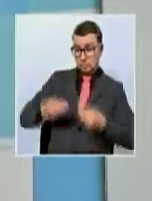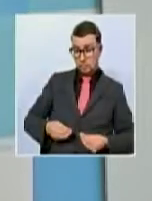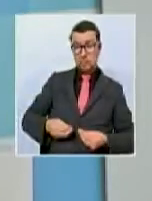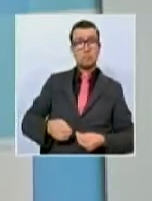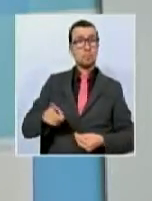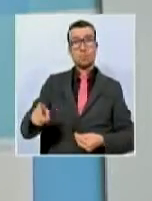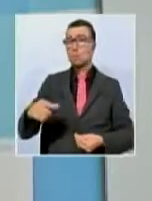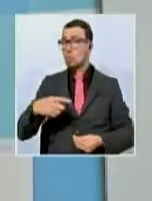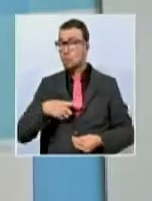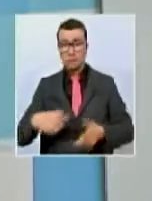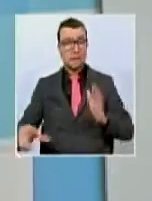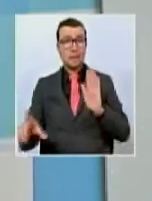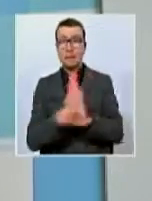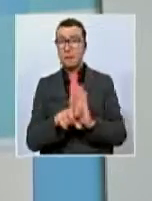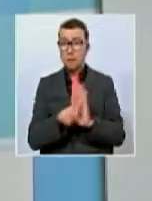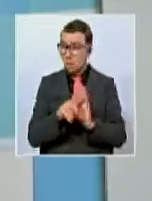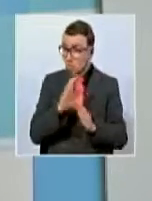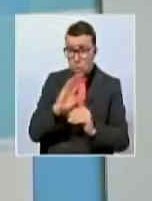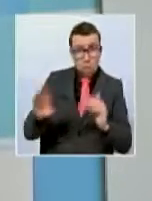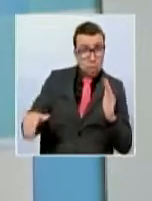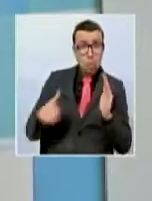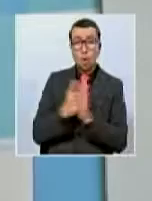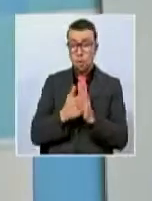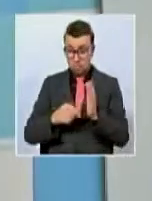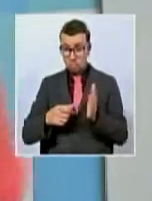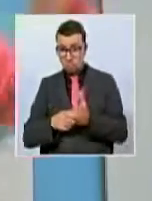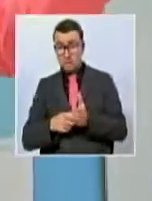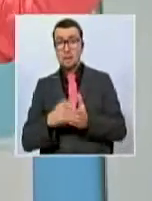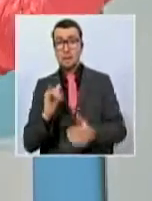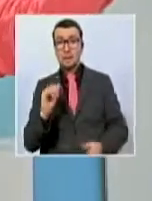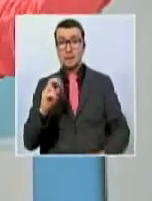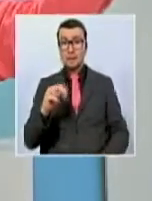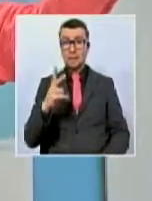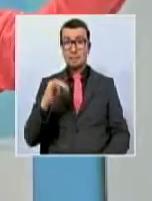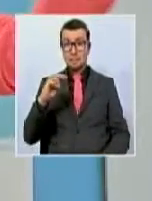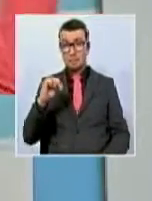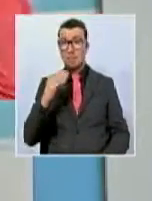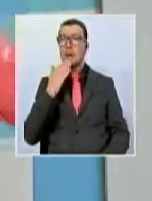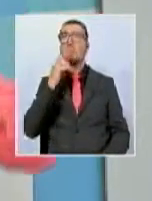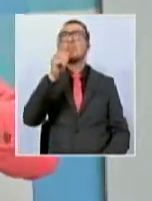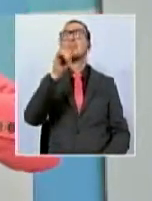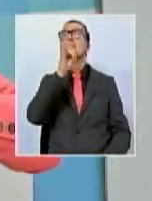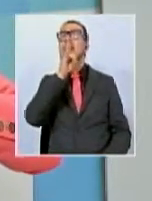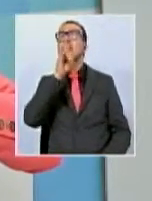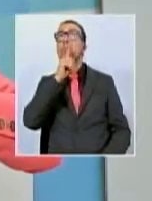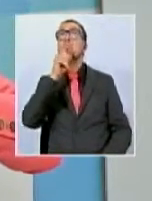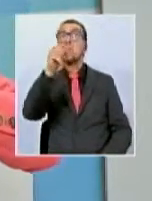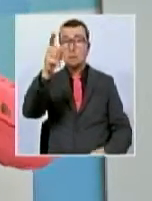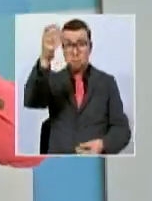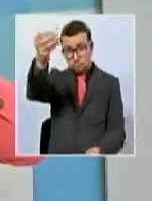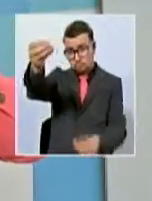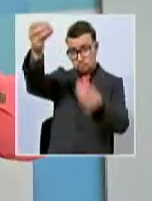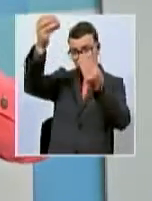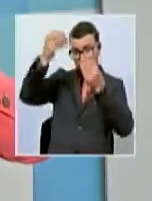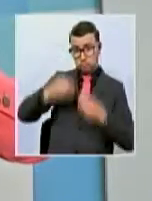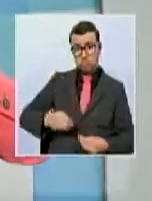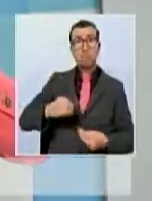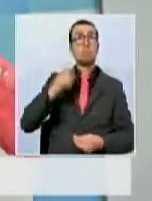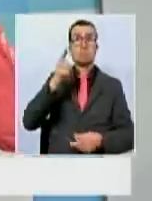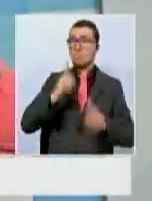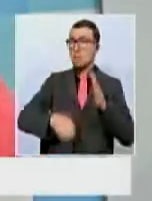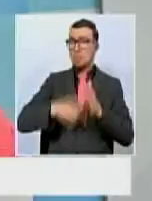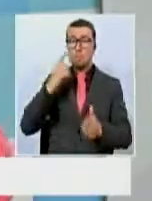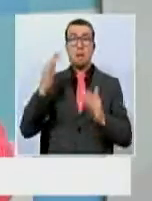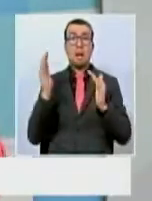registro sanitario de INVIMA todos, porque tú haces la compra a Estados Unidos, por ejemplo, y Estados Unidos te lo envía directamente a tu